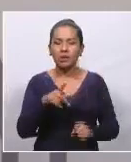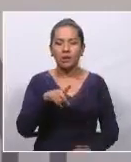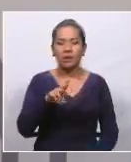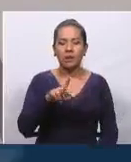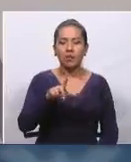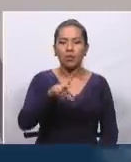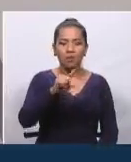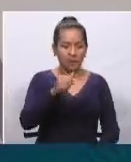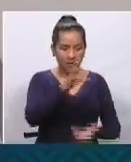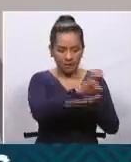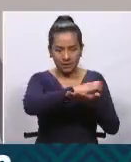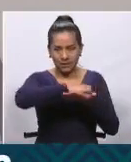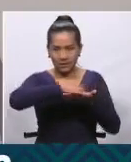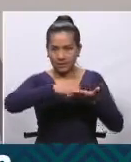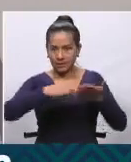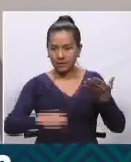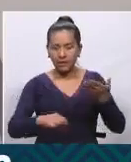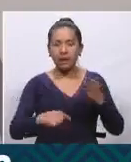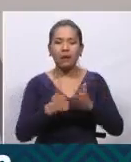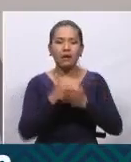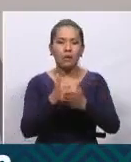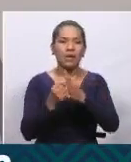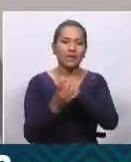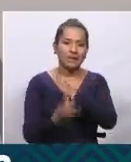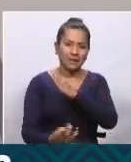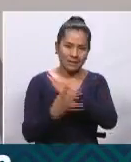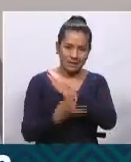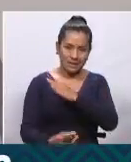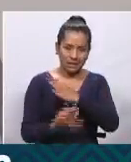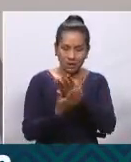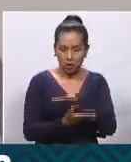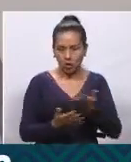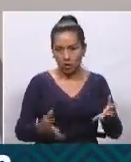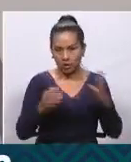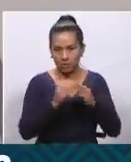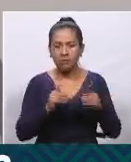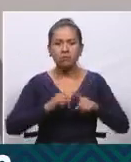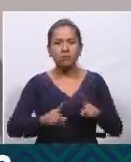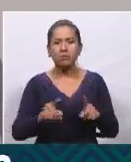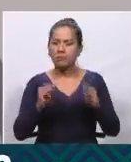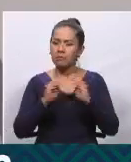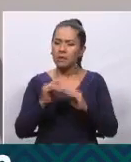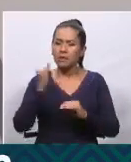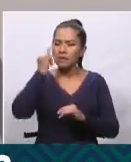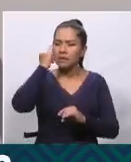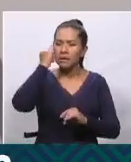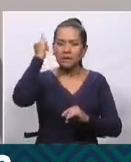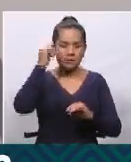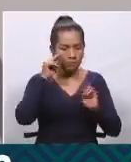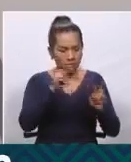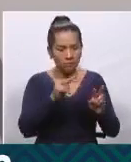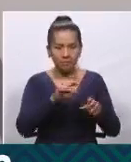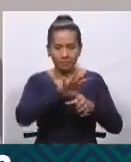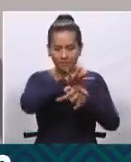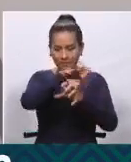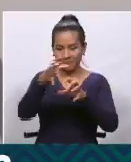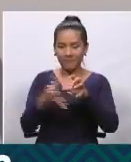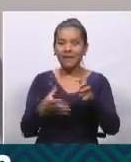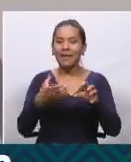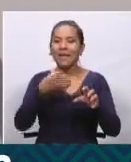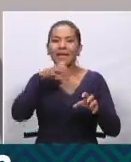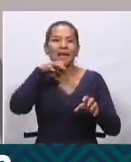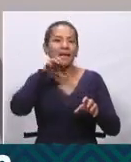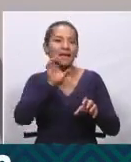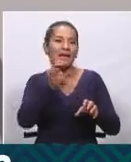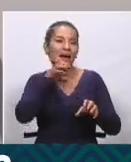para hacer aceites y otras cosas más, pero él ha visto que la cáscara casi no se utiliza, entonces ha hecho un estudio para